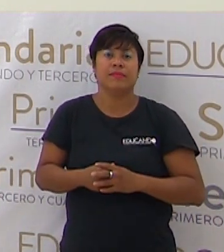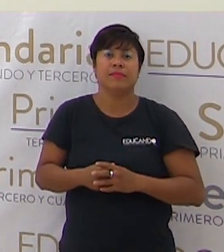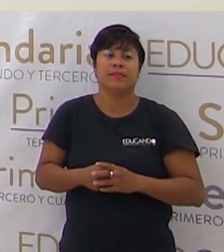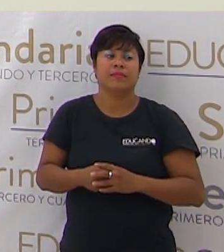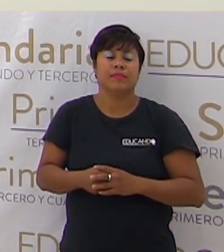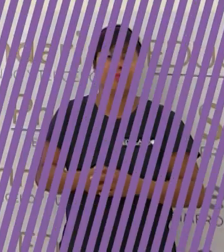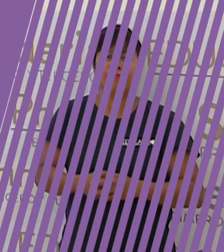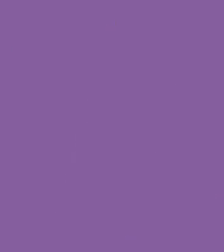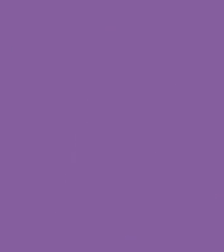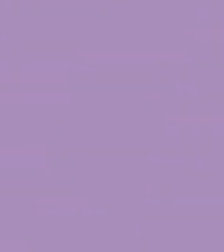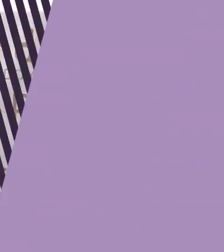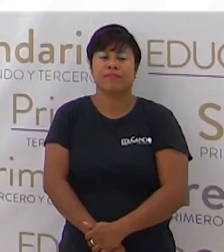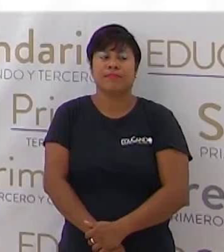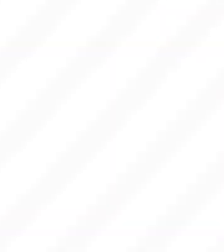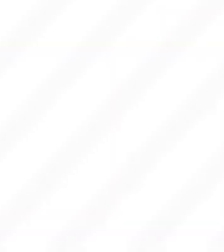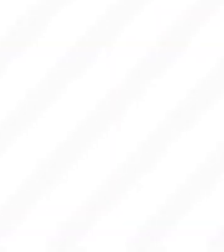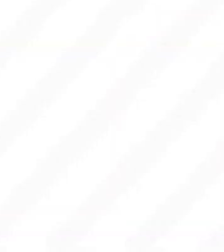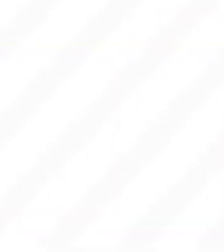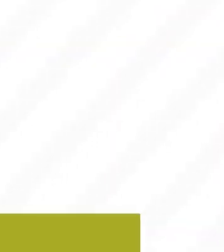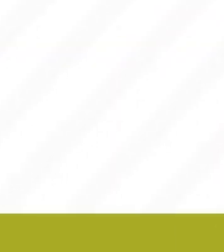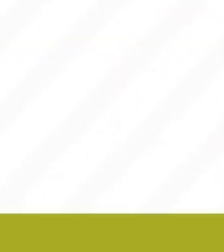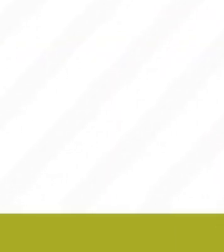de 5?